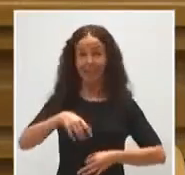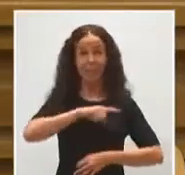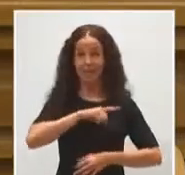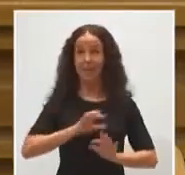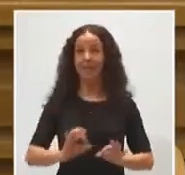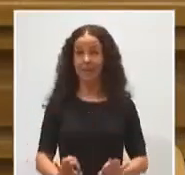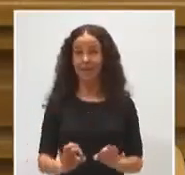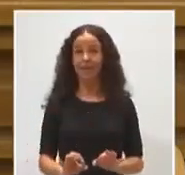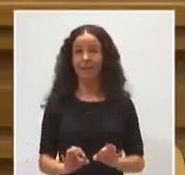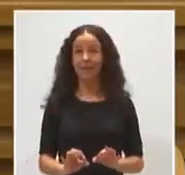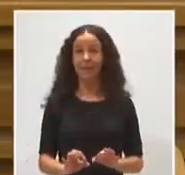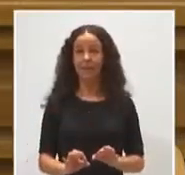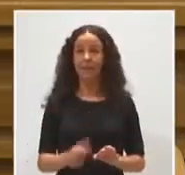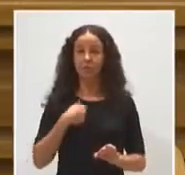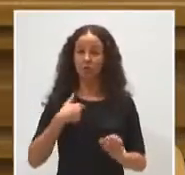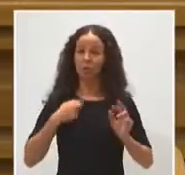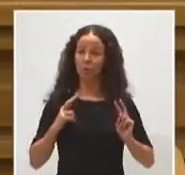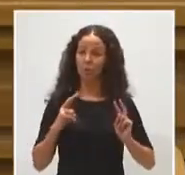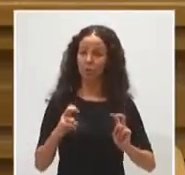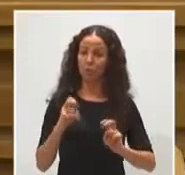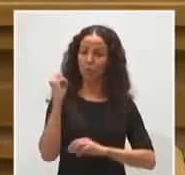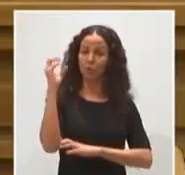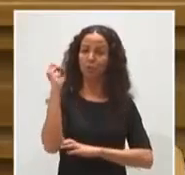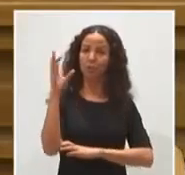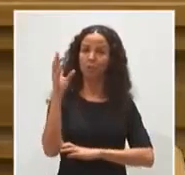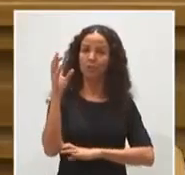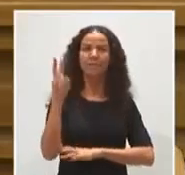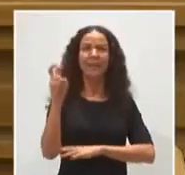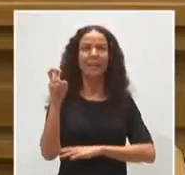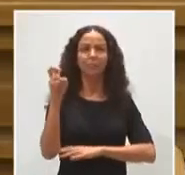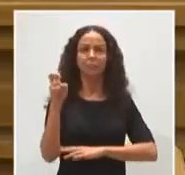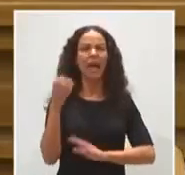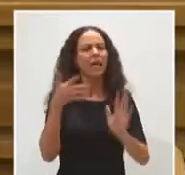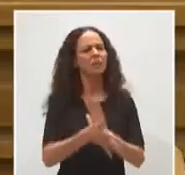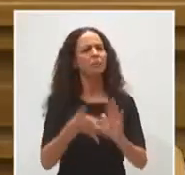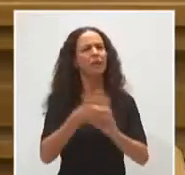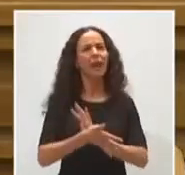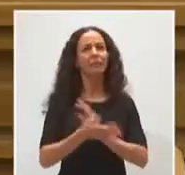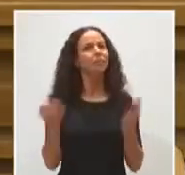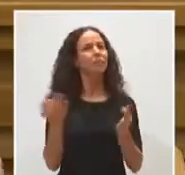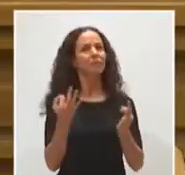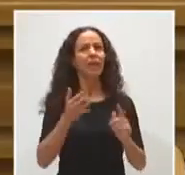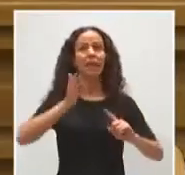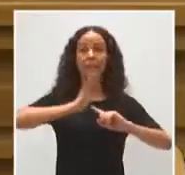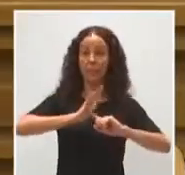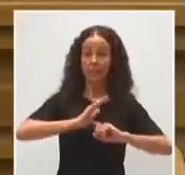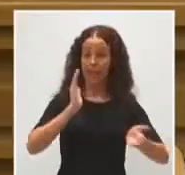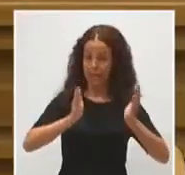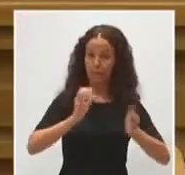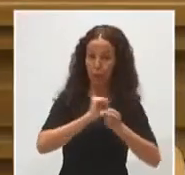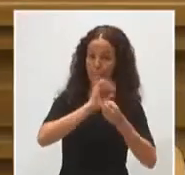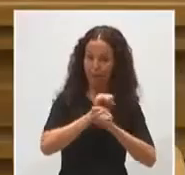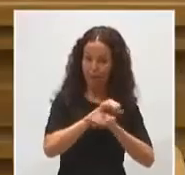esta introducción me sirve para explicarles que en castilla la-mancha en la pandemia pero fuera de